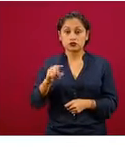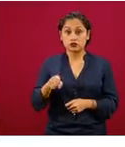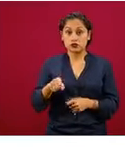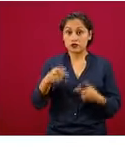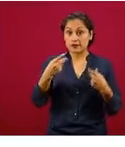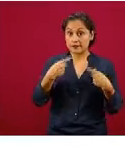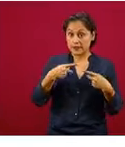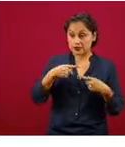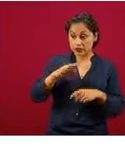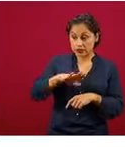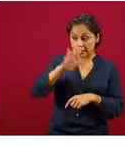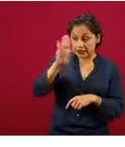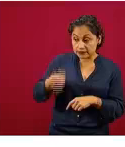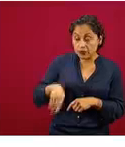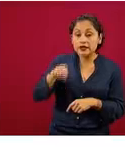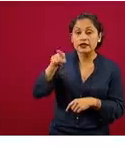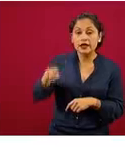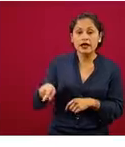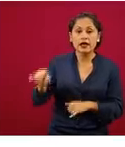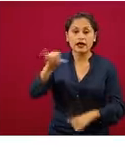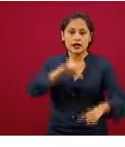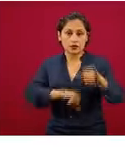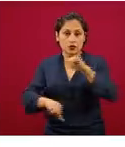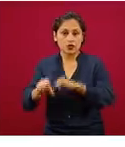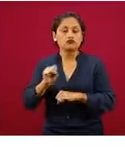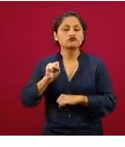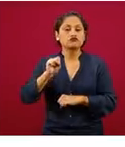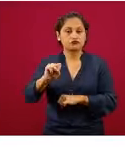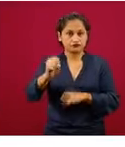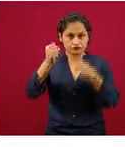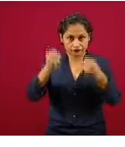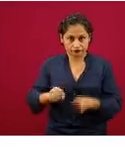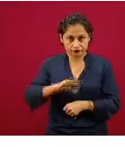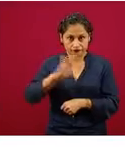por laboratorio. Personas estudiadas,